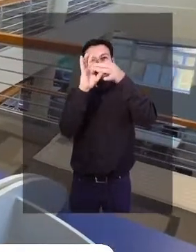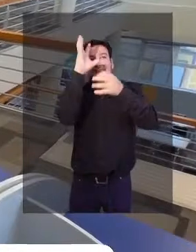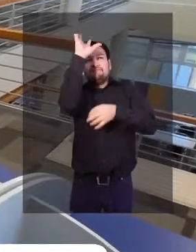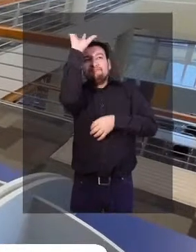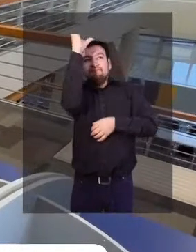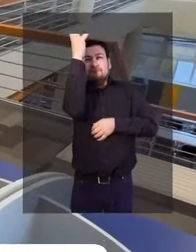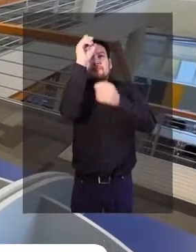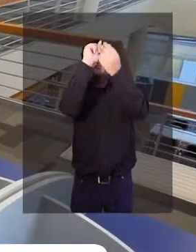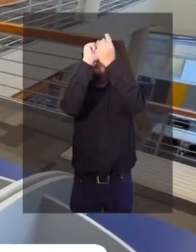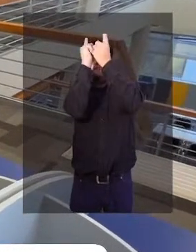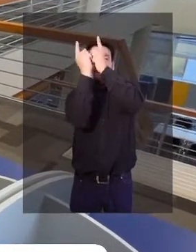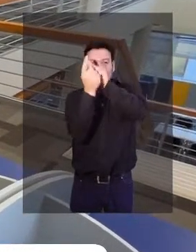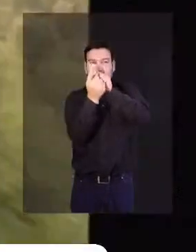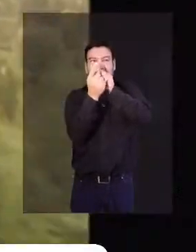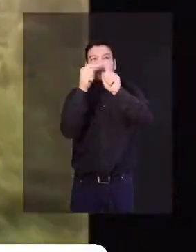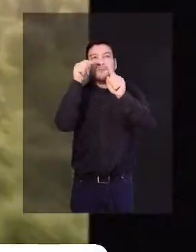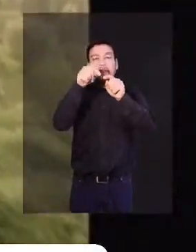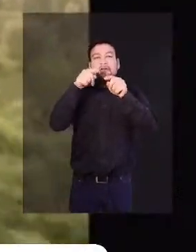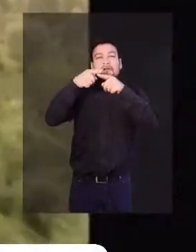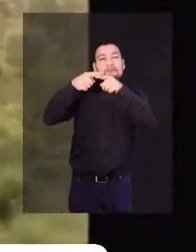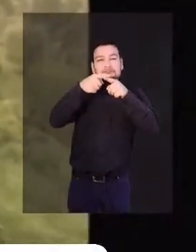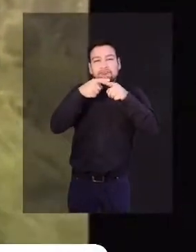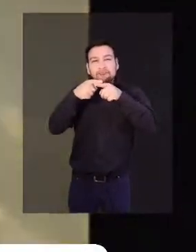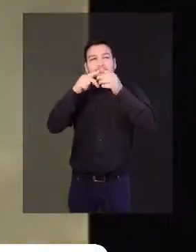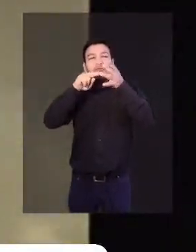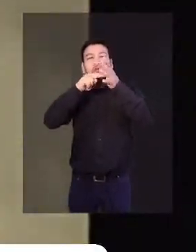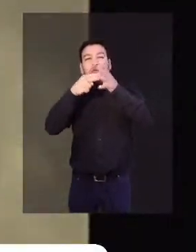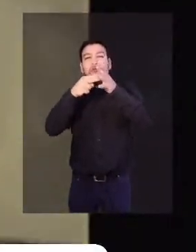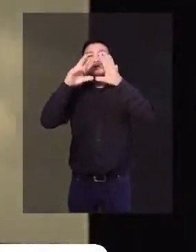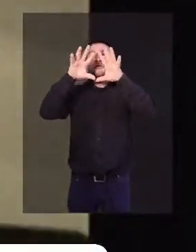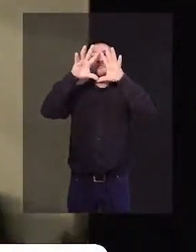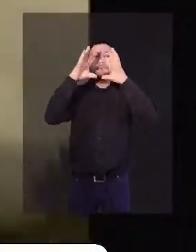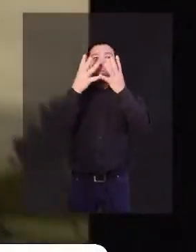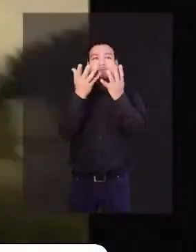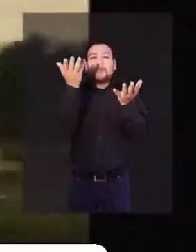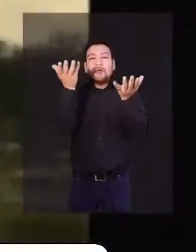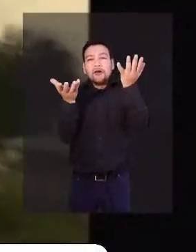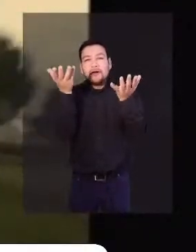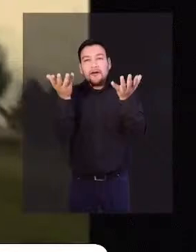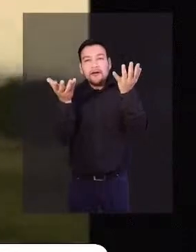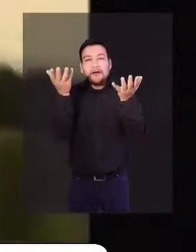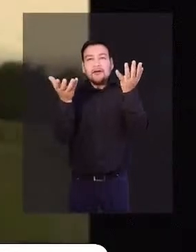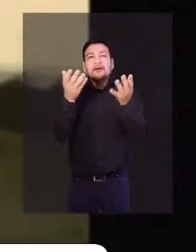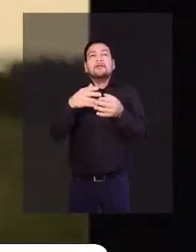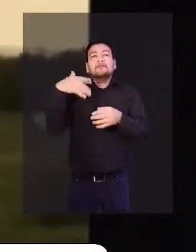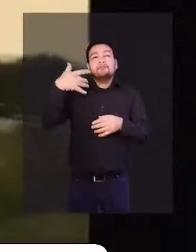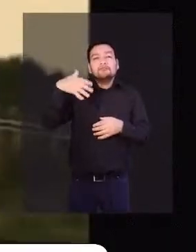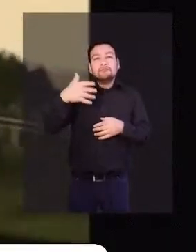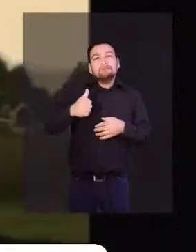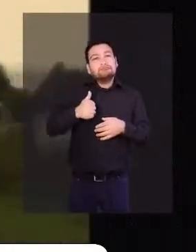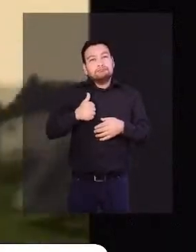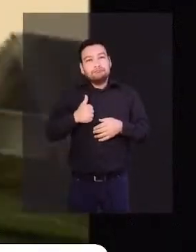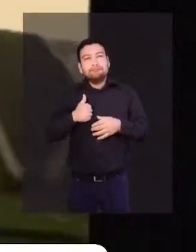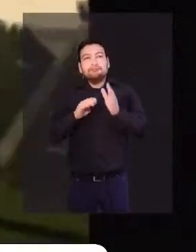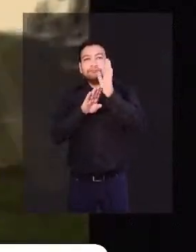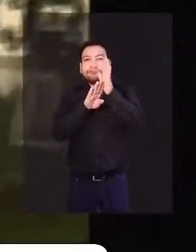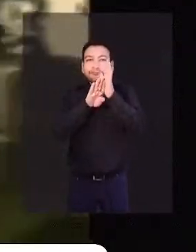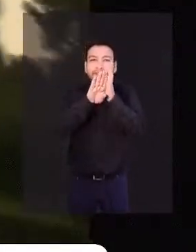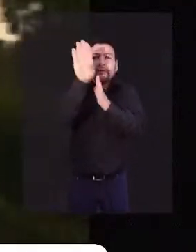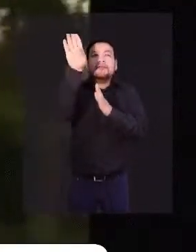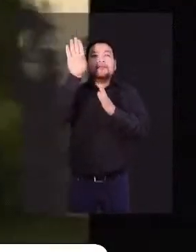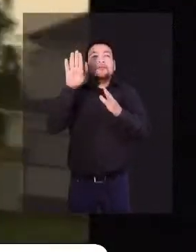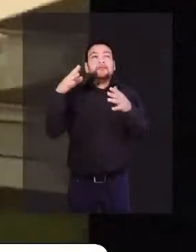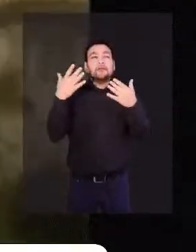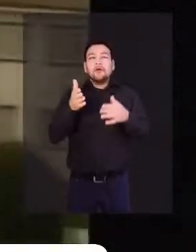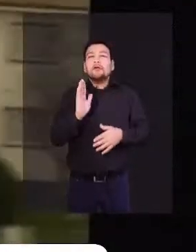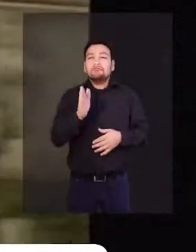exponencial. Nuestra historia se remonta a 1989, cuando la Universidad Austral de Chile abrió sus